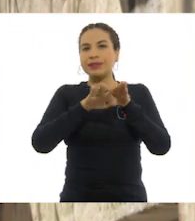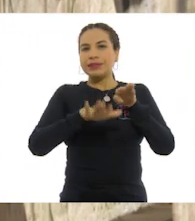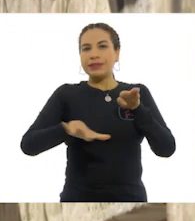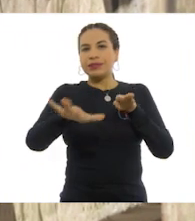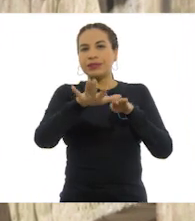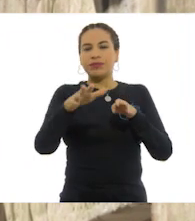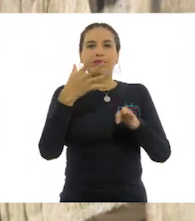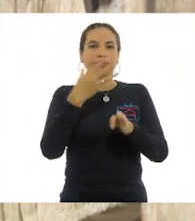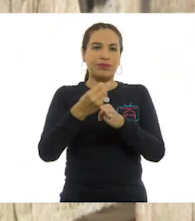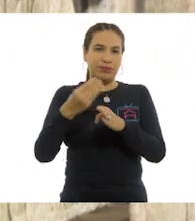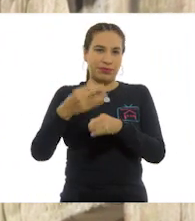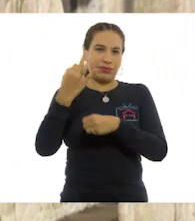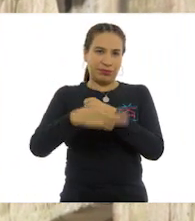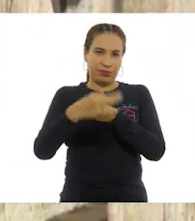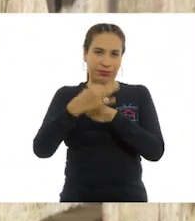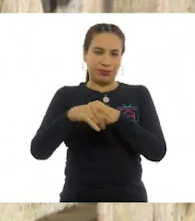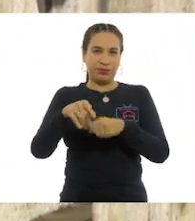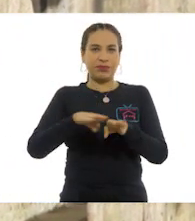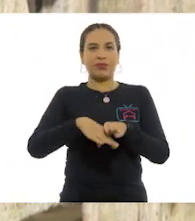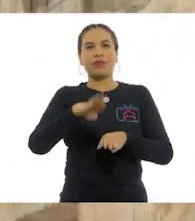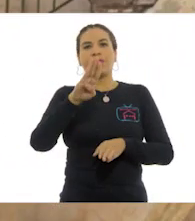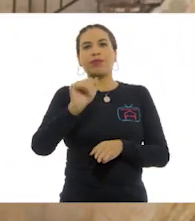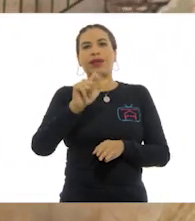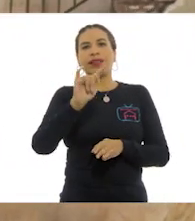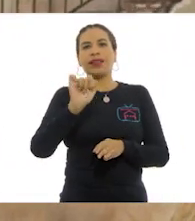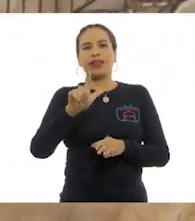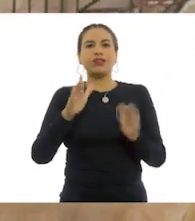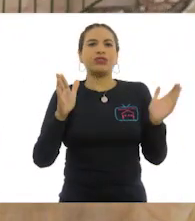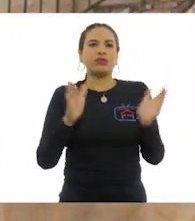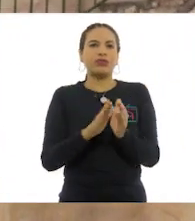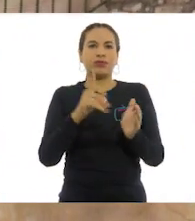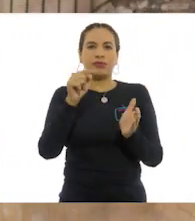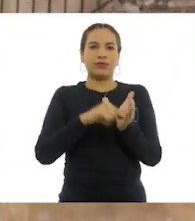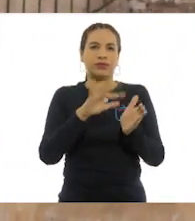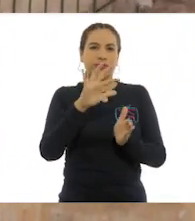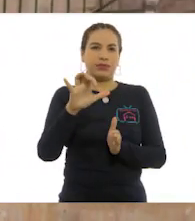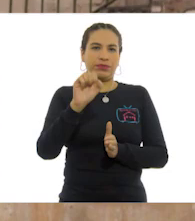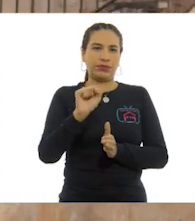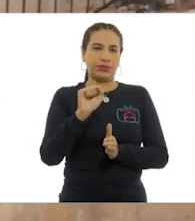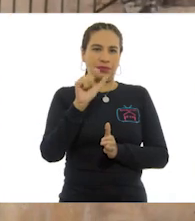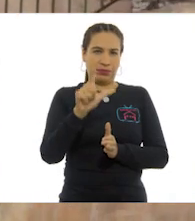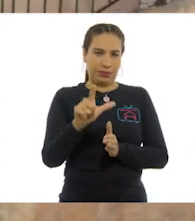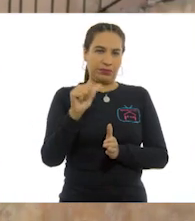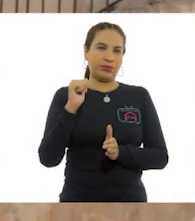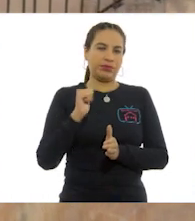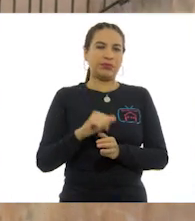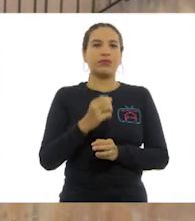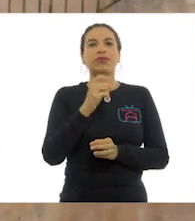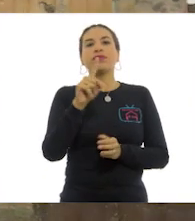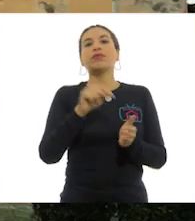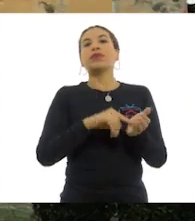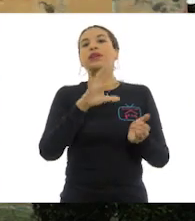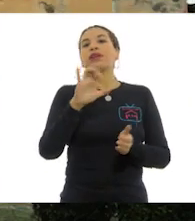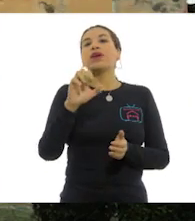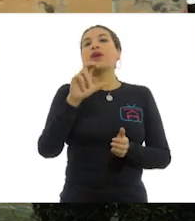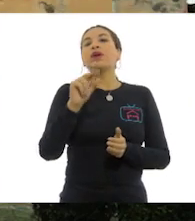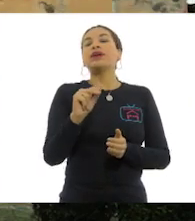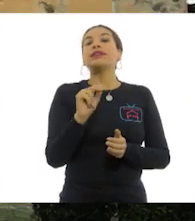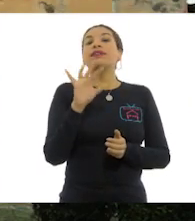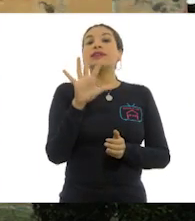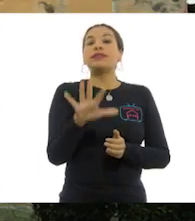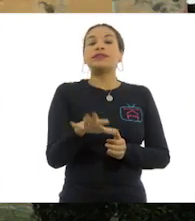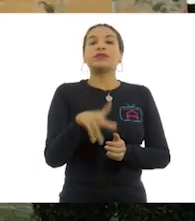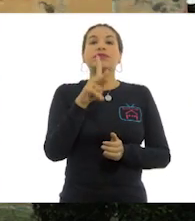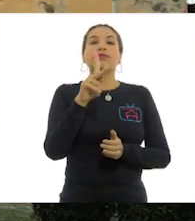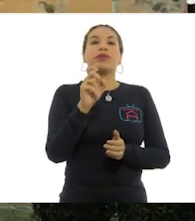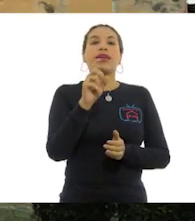un batán. El batán era muy pequeño para 1567 y ya para 1585